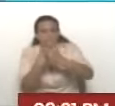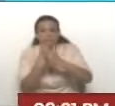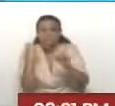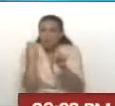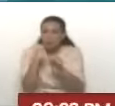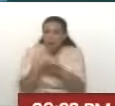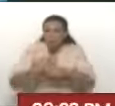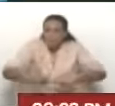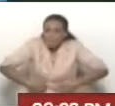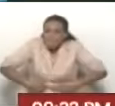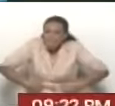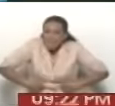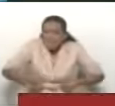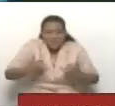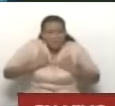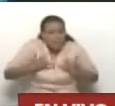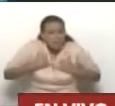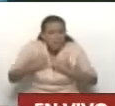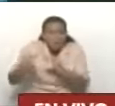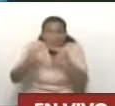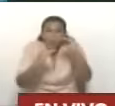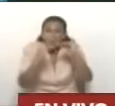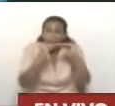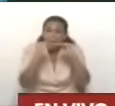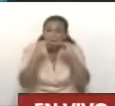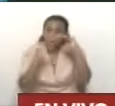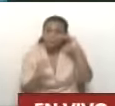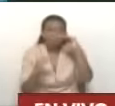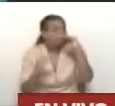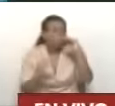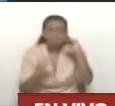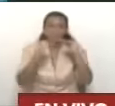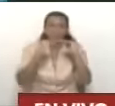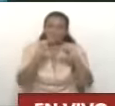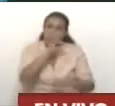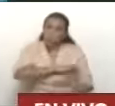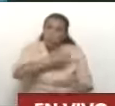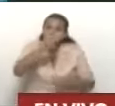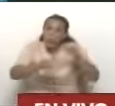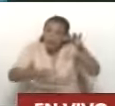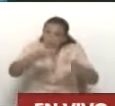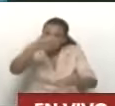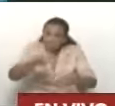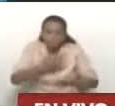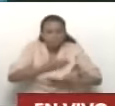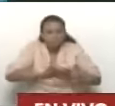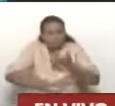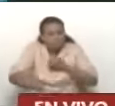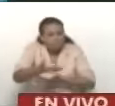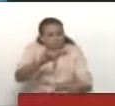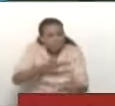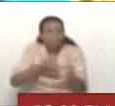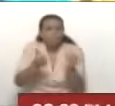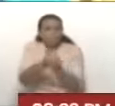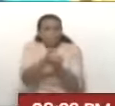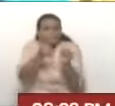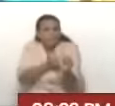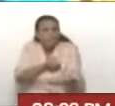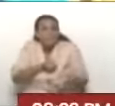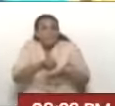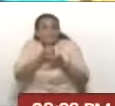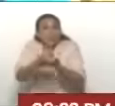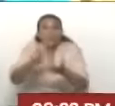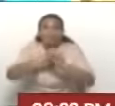en el esfuerzo propio, de igualdad, de justicia, de solidaridad, de bienestar,